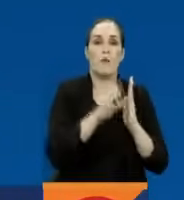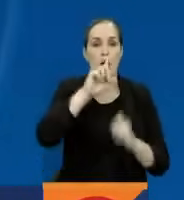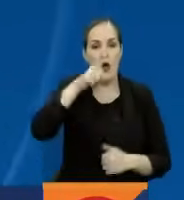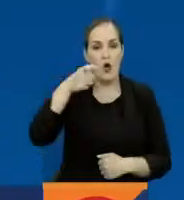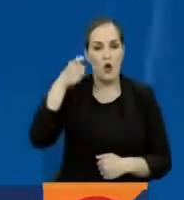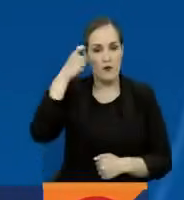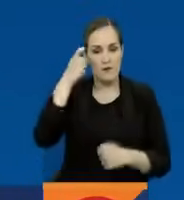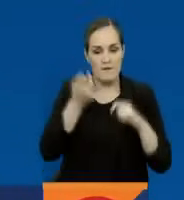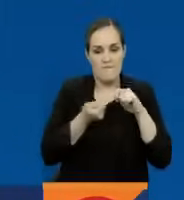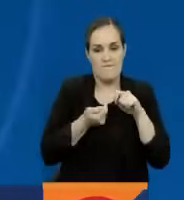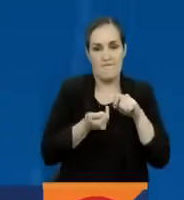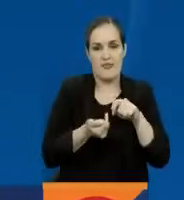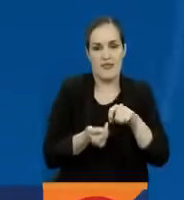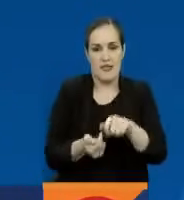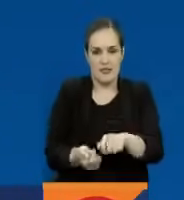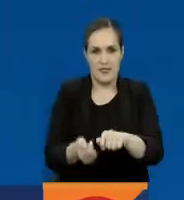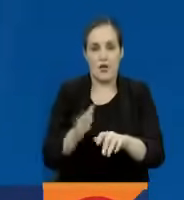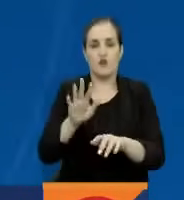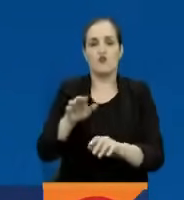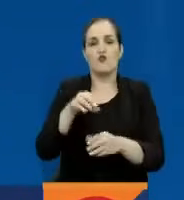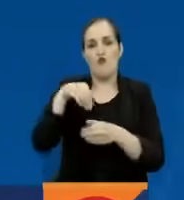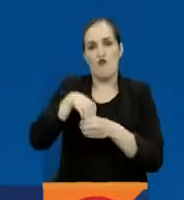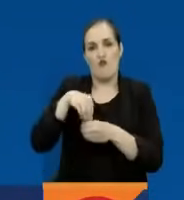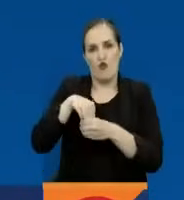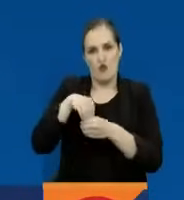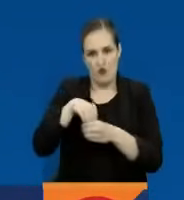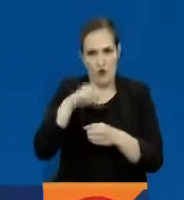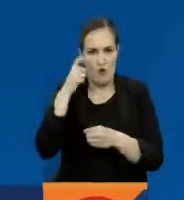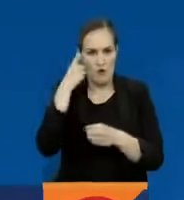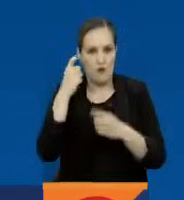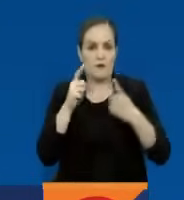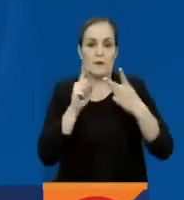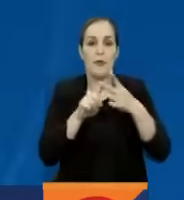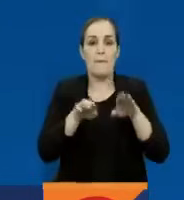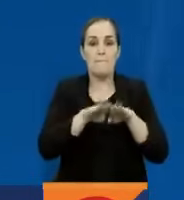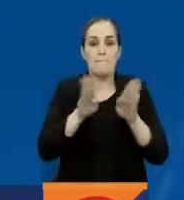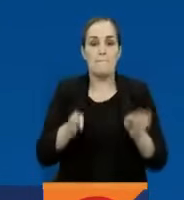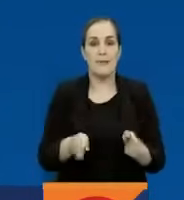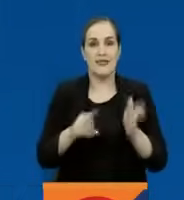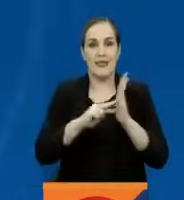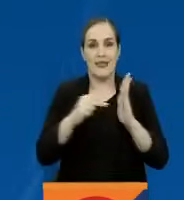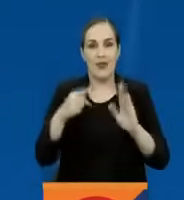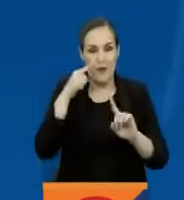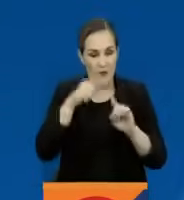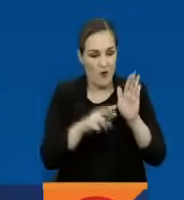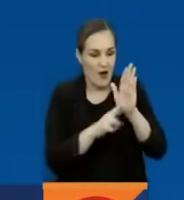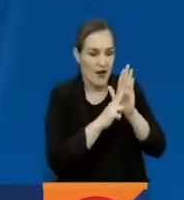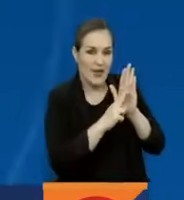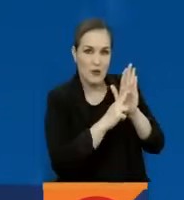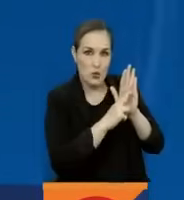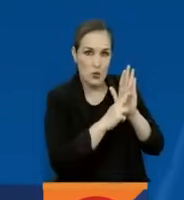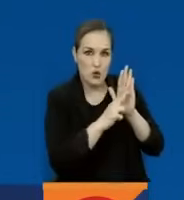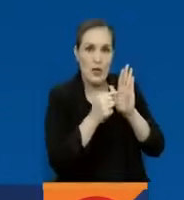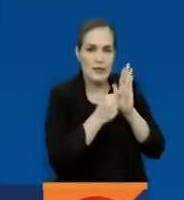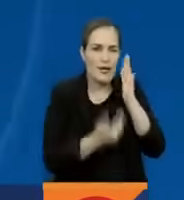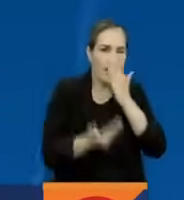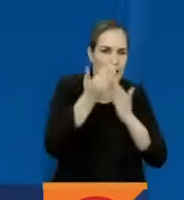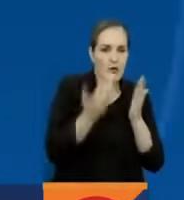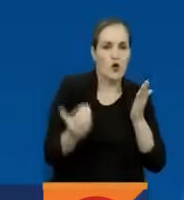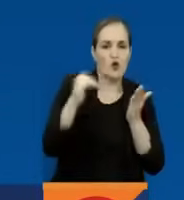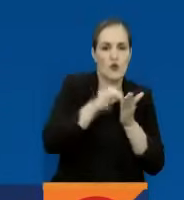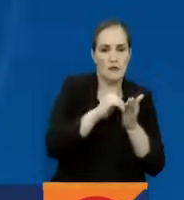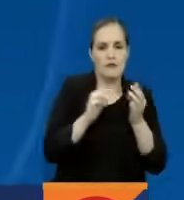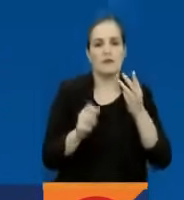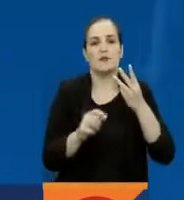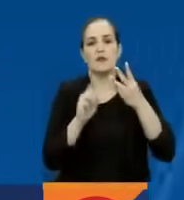financiado por el fondo para la vida dos una mesa técnica para analizar la resolución y la lista de amenazas y tres crear un conal